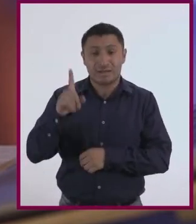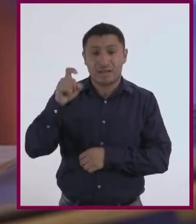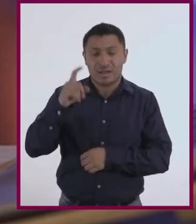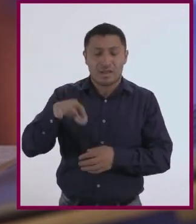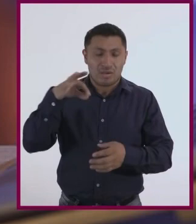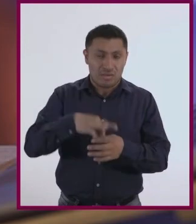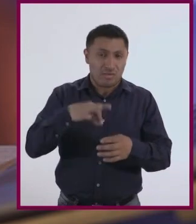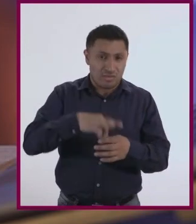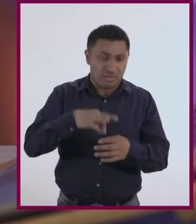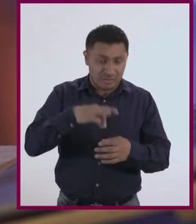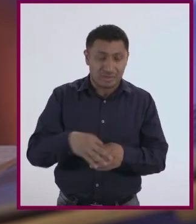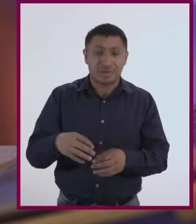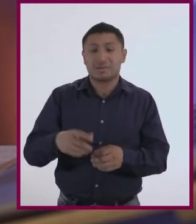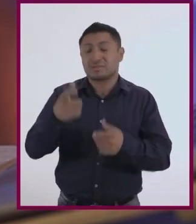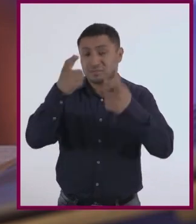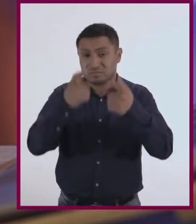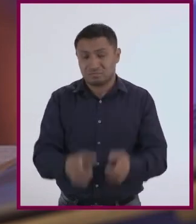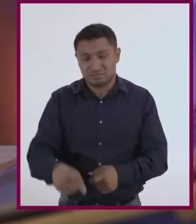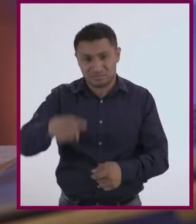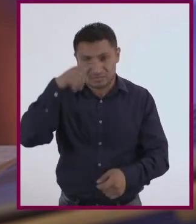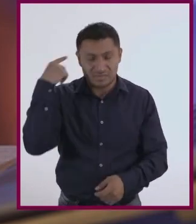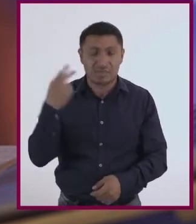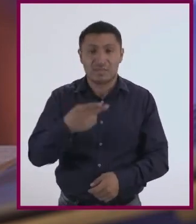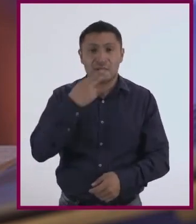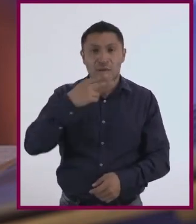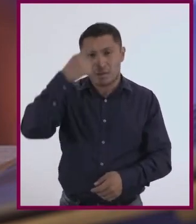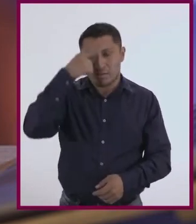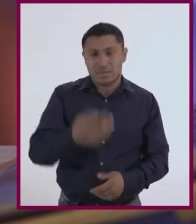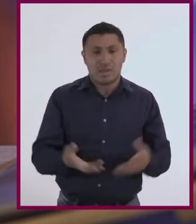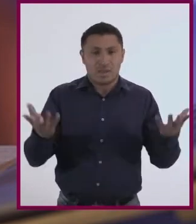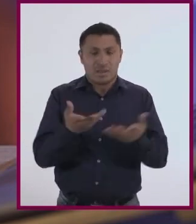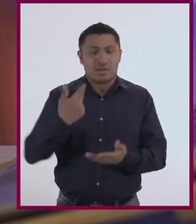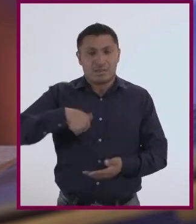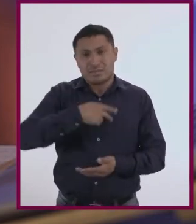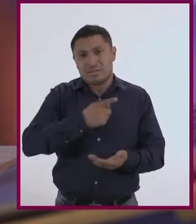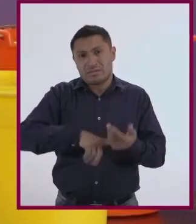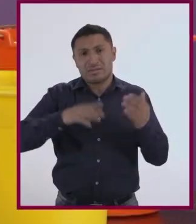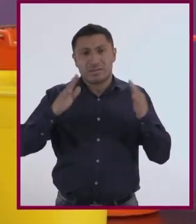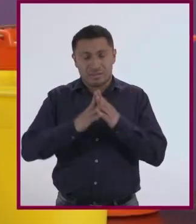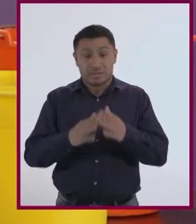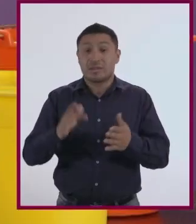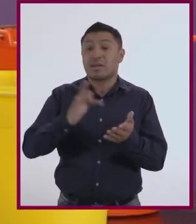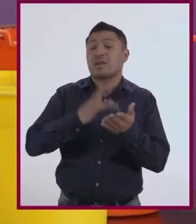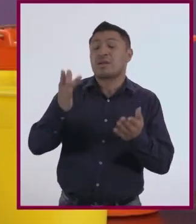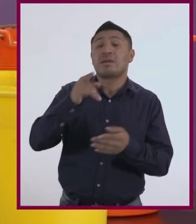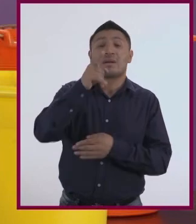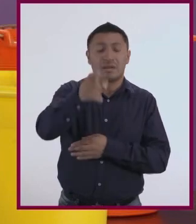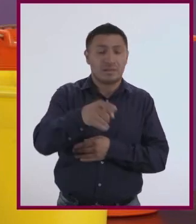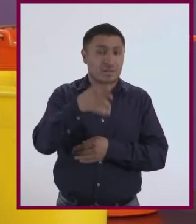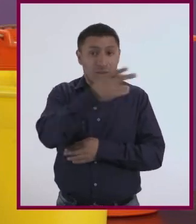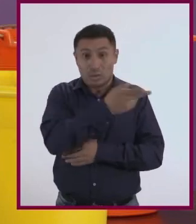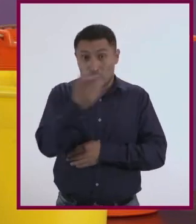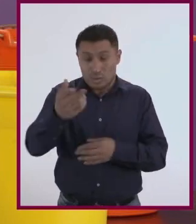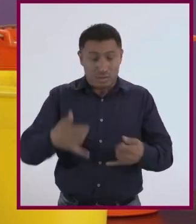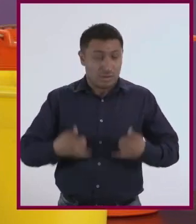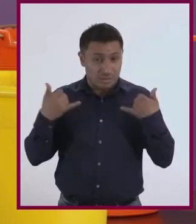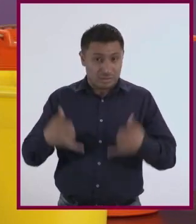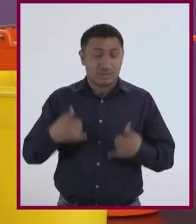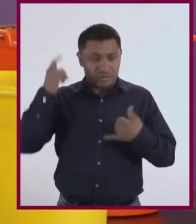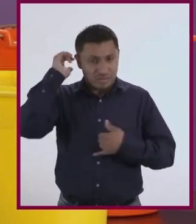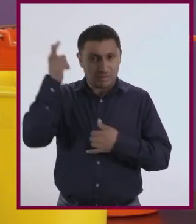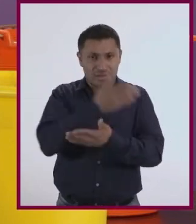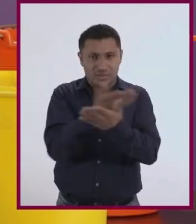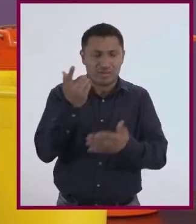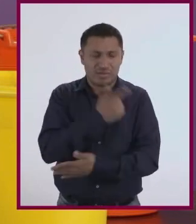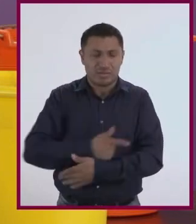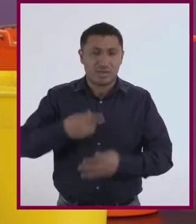riego y ser un proceso económico, sencillo y útil que podemos realizar desde nuestras casas. Gracias a ti, Shadani, y a ustedes jóvenes. Espero